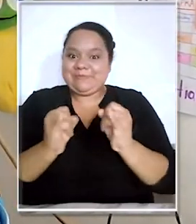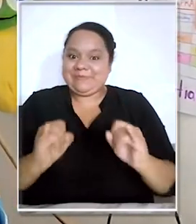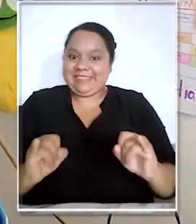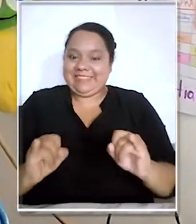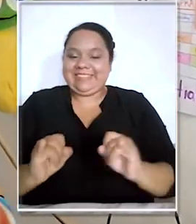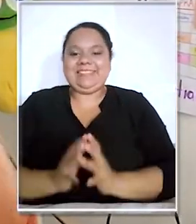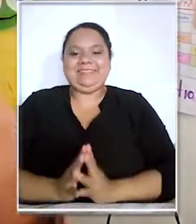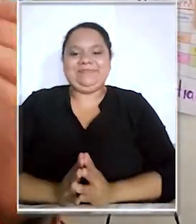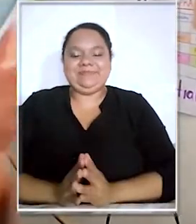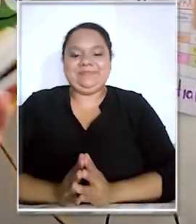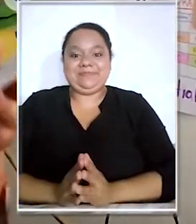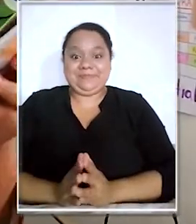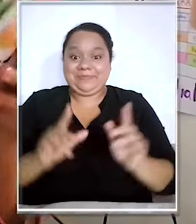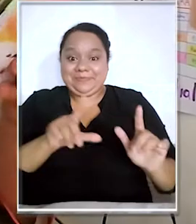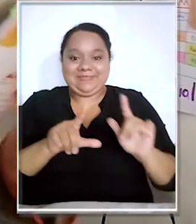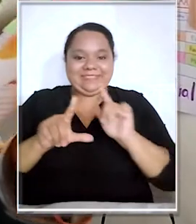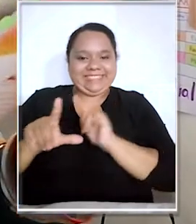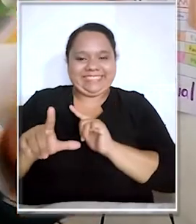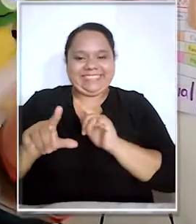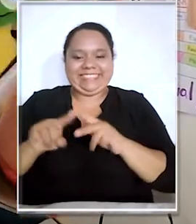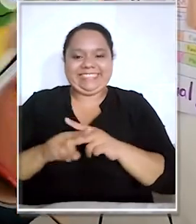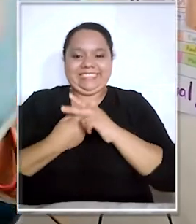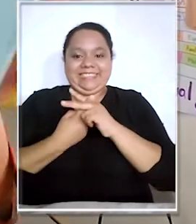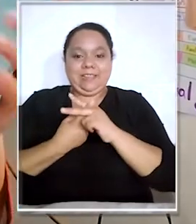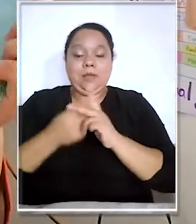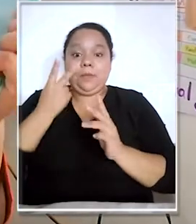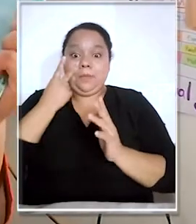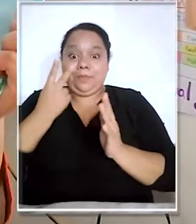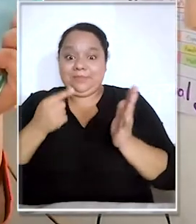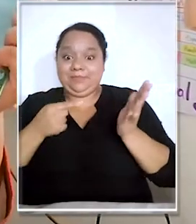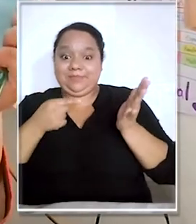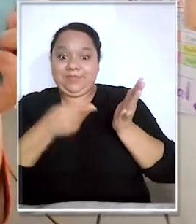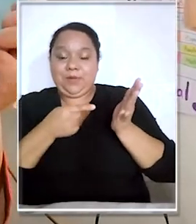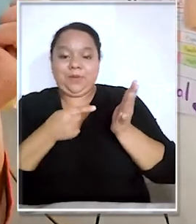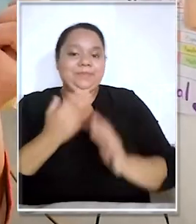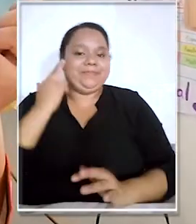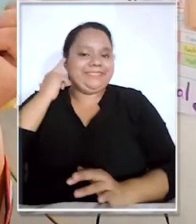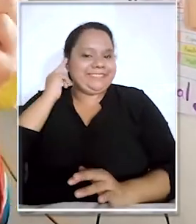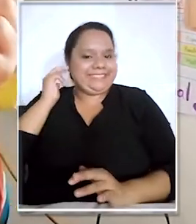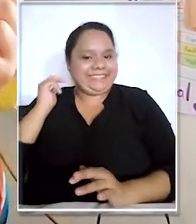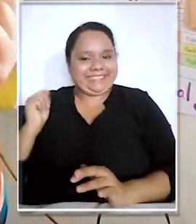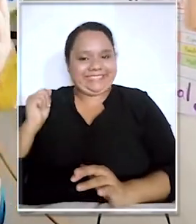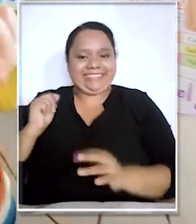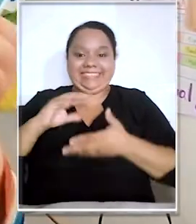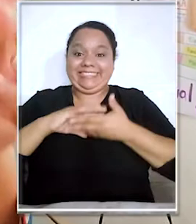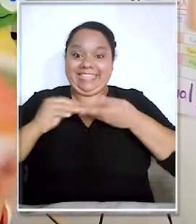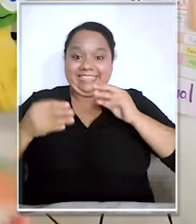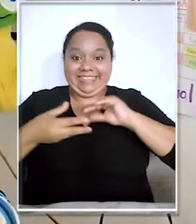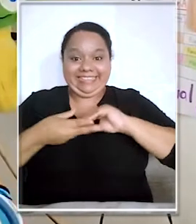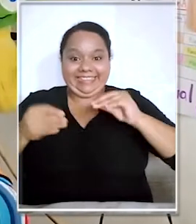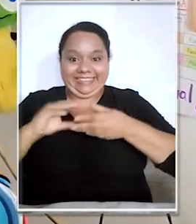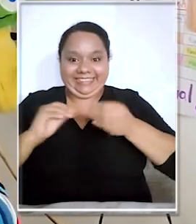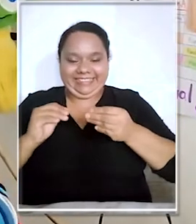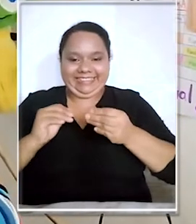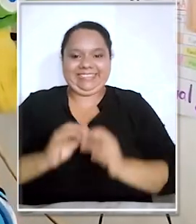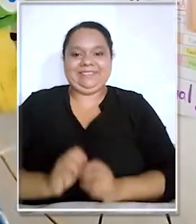lengua original. Así que comencemos. Este de acá se llama Una niña de cuento. Vamos a ver de